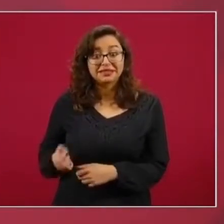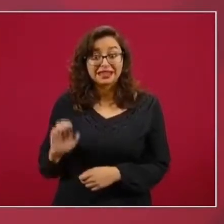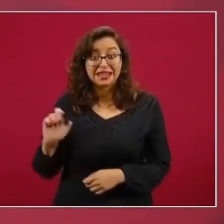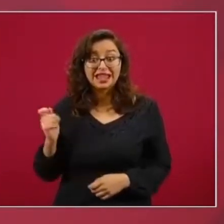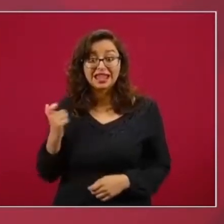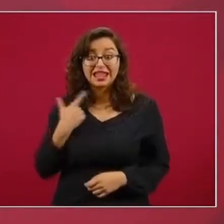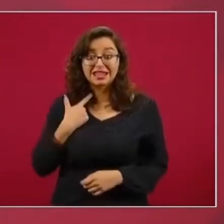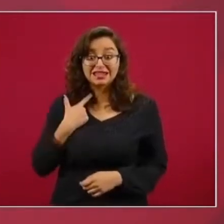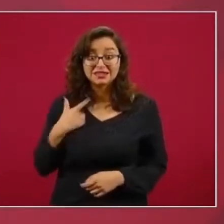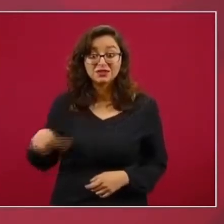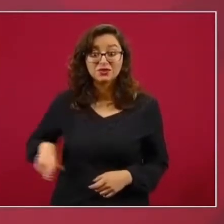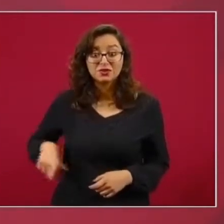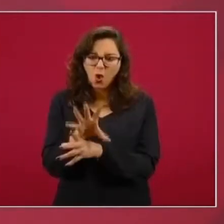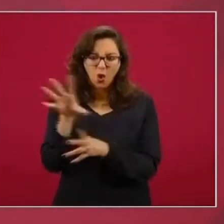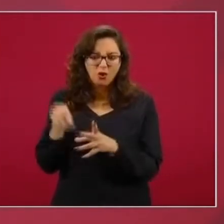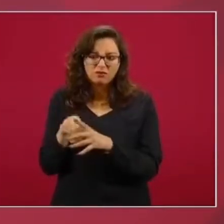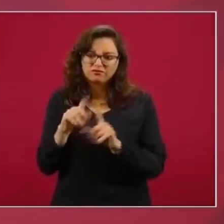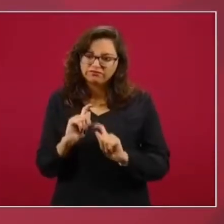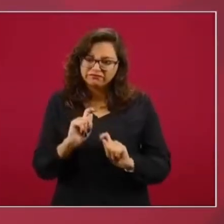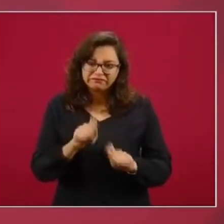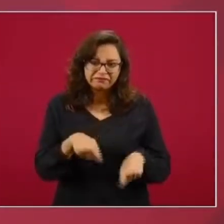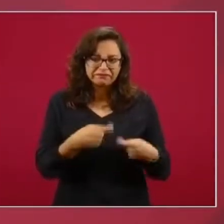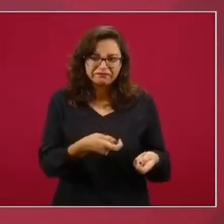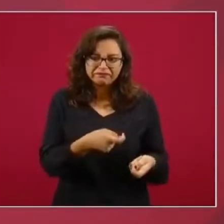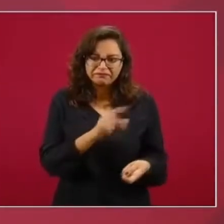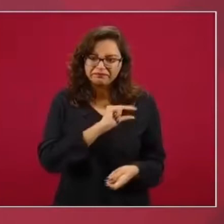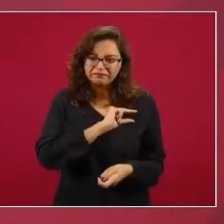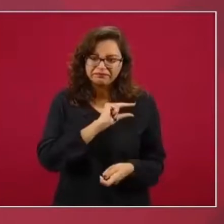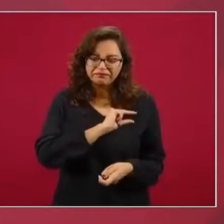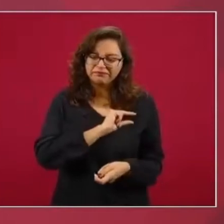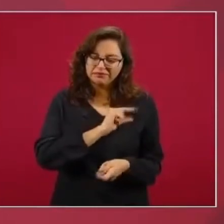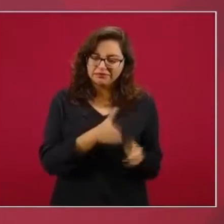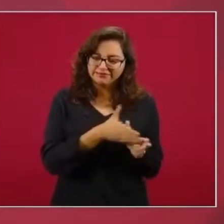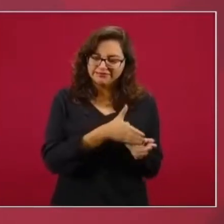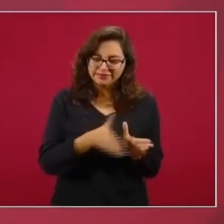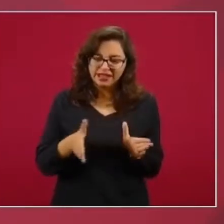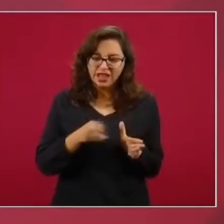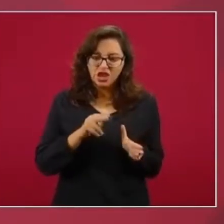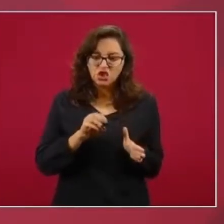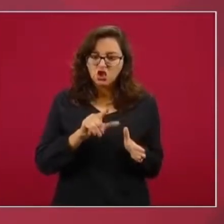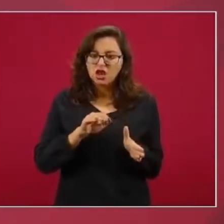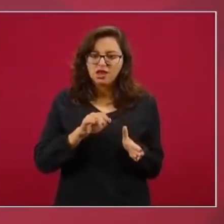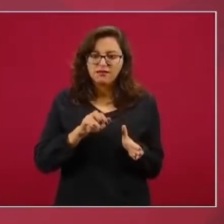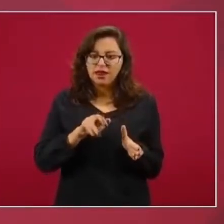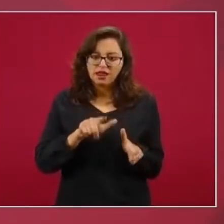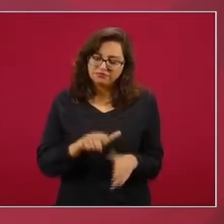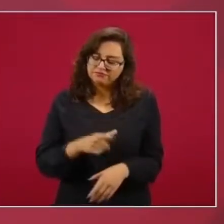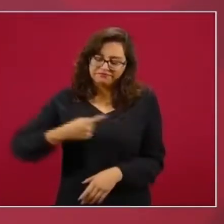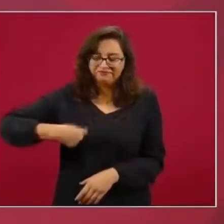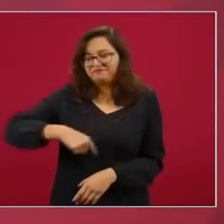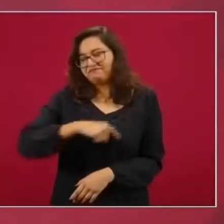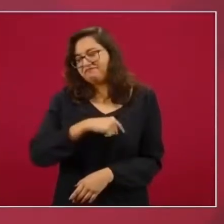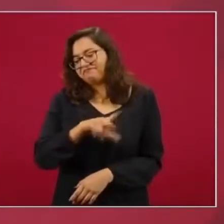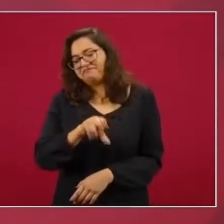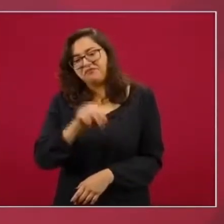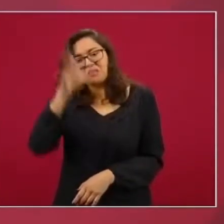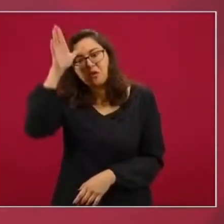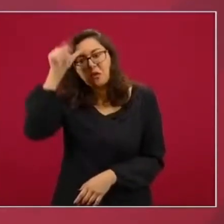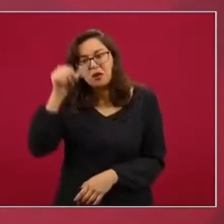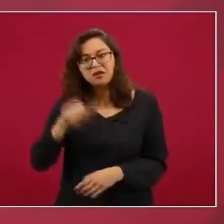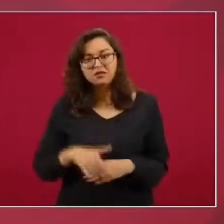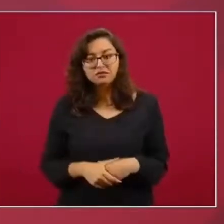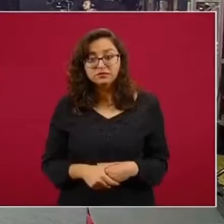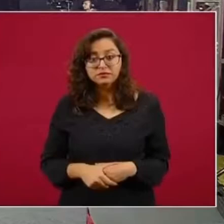propósito de la política económica en el periodo neoliberal. Y nosotros no estamos de acuerdo con eso. Y no es nuevo.